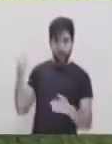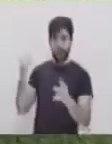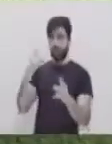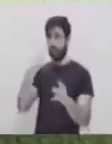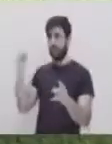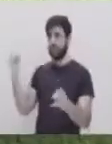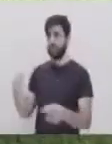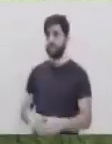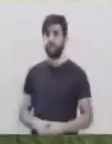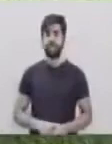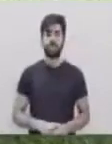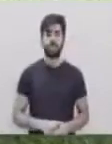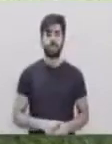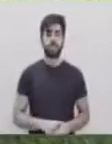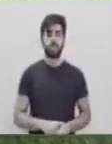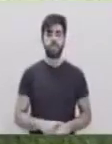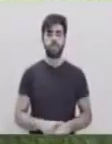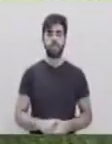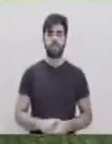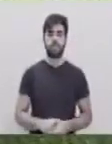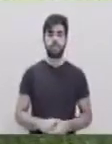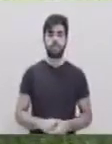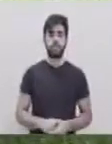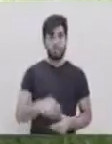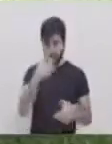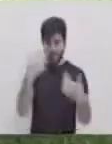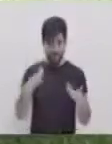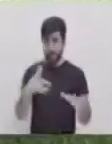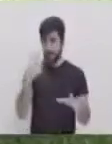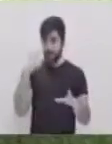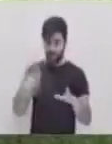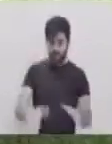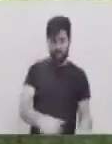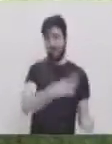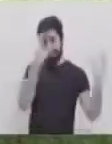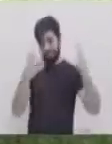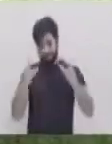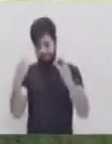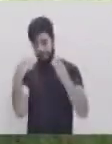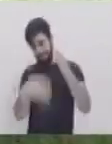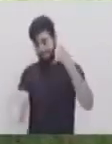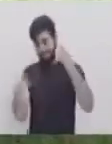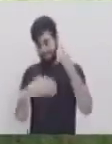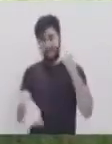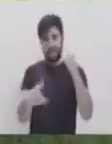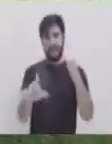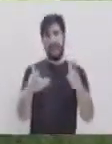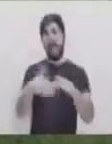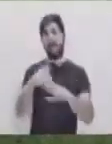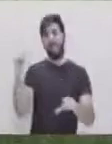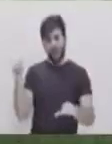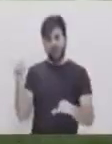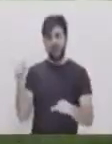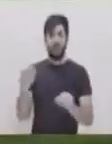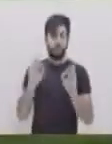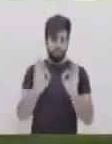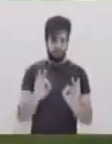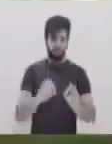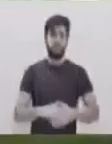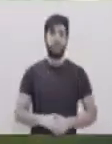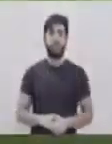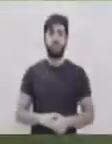listos, fuera. Pero el reto es que los saques todos. ¡Sácalos! ¡Afuera! ¡Eso es!